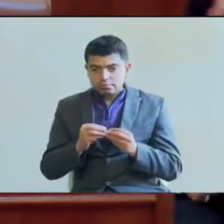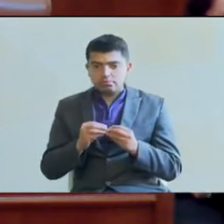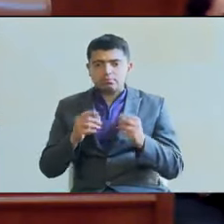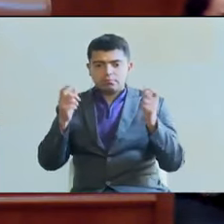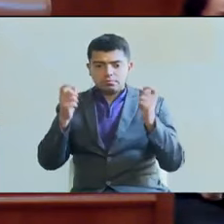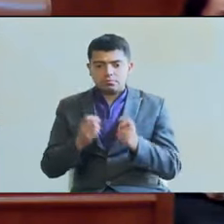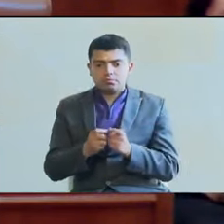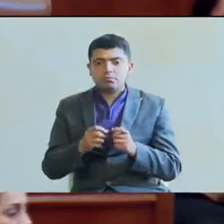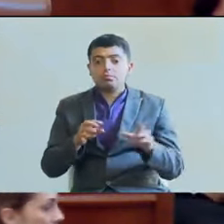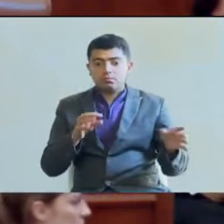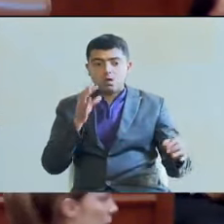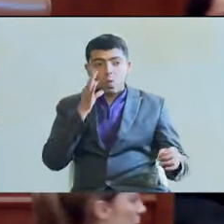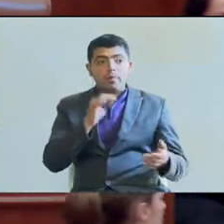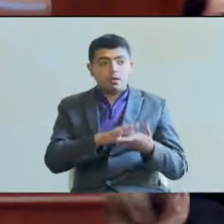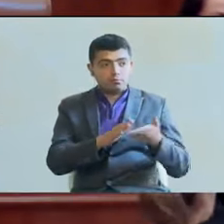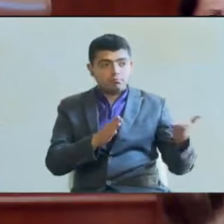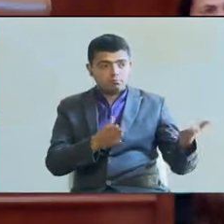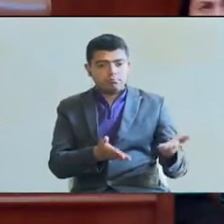orden para el doct